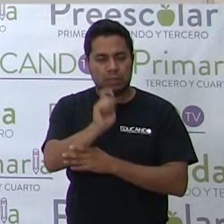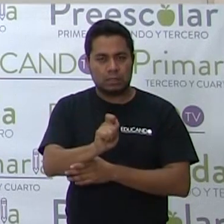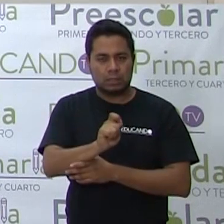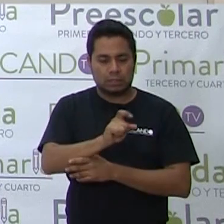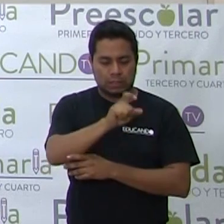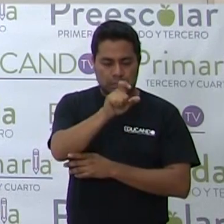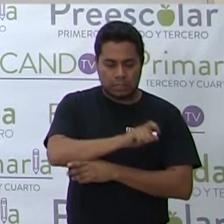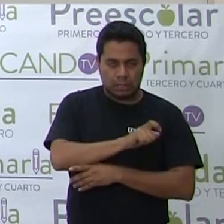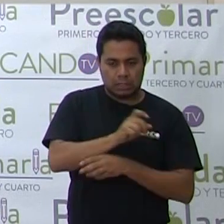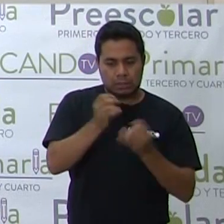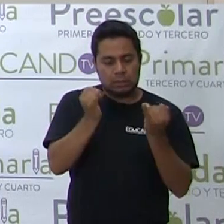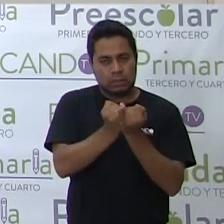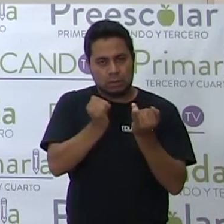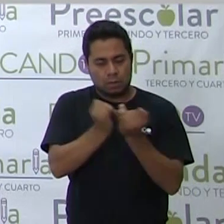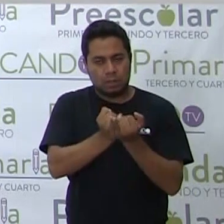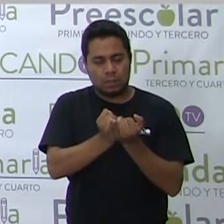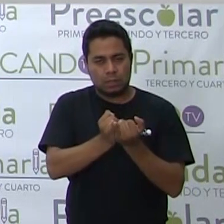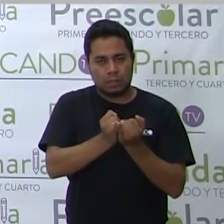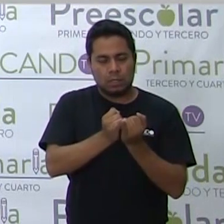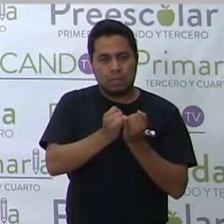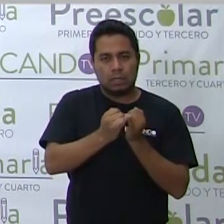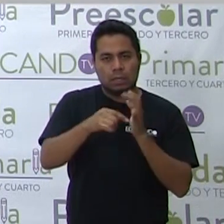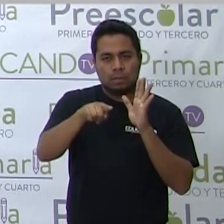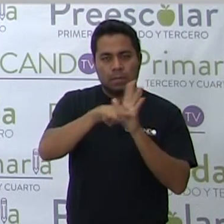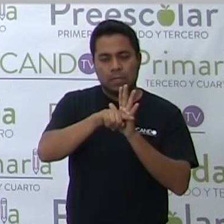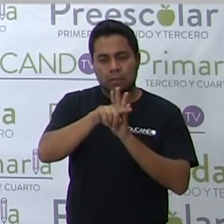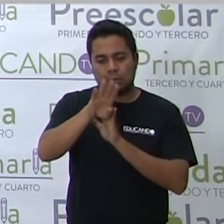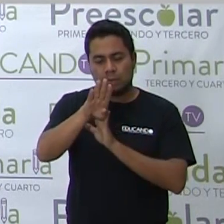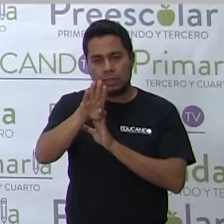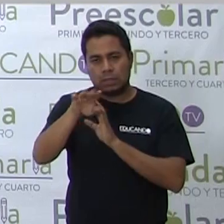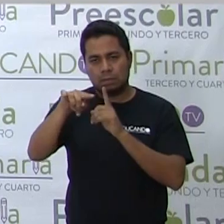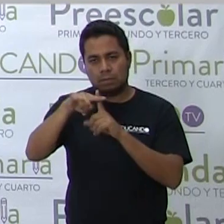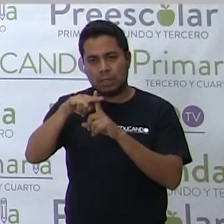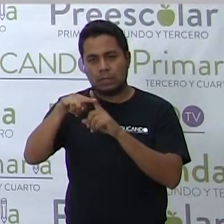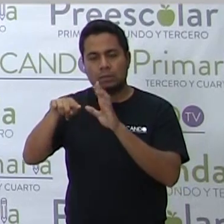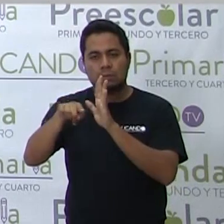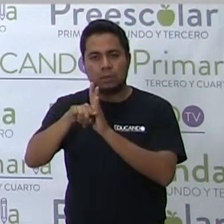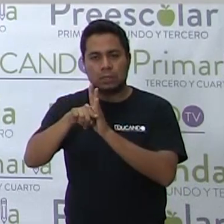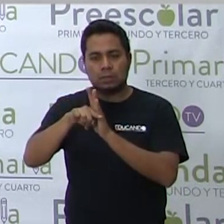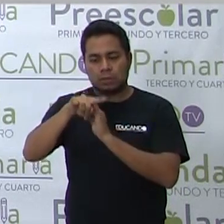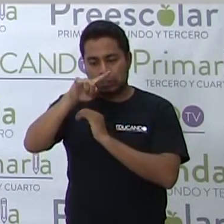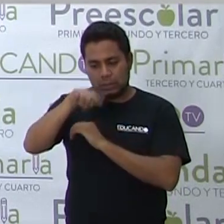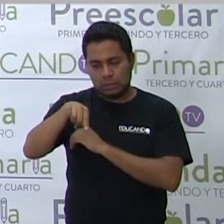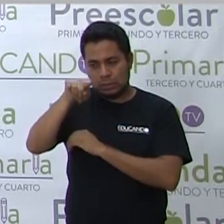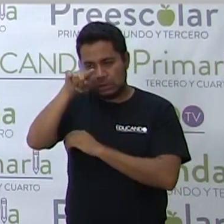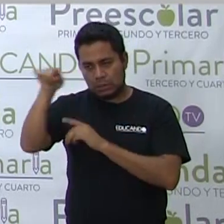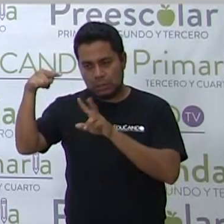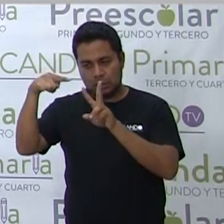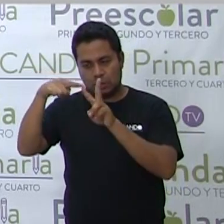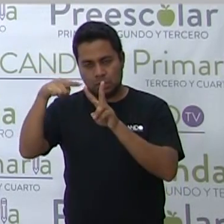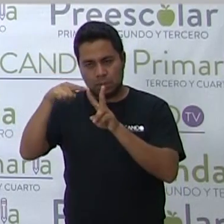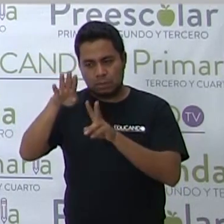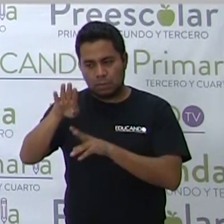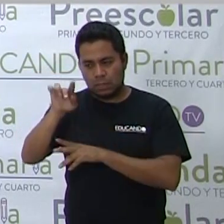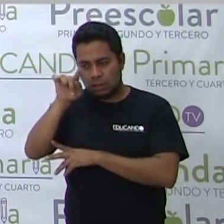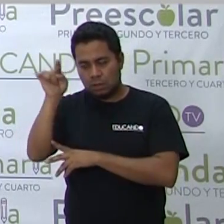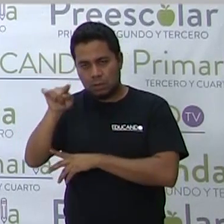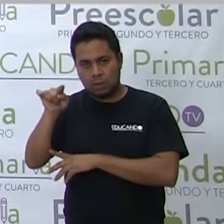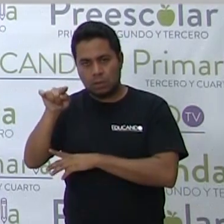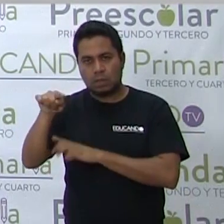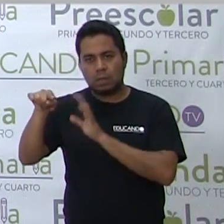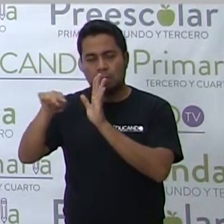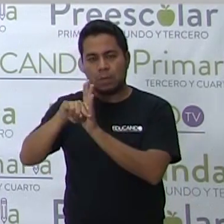x = a - b + - raíz cuad de B cu